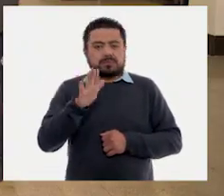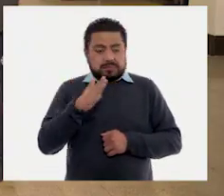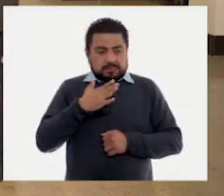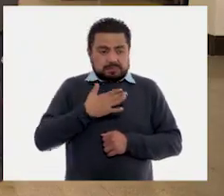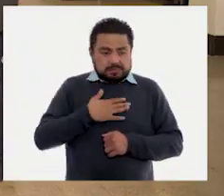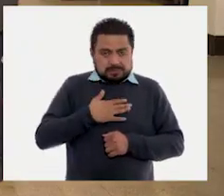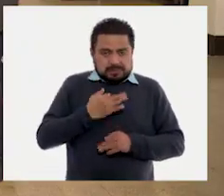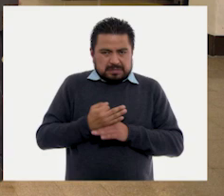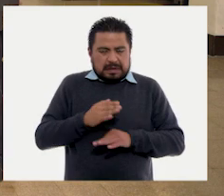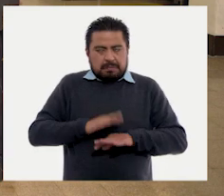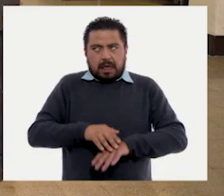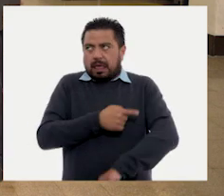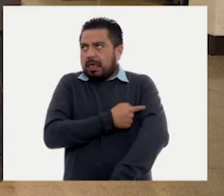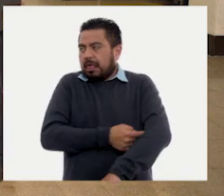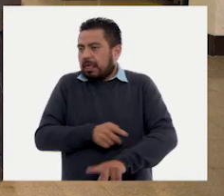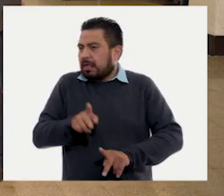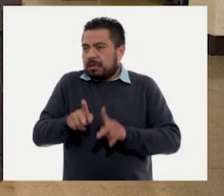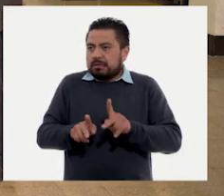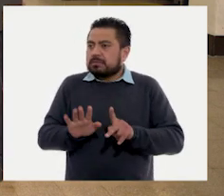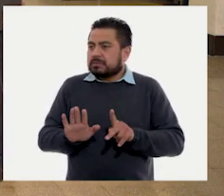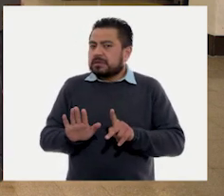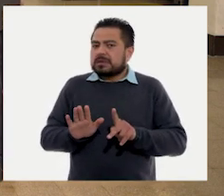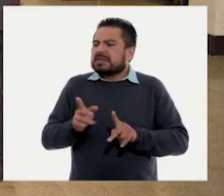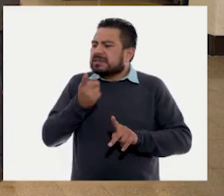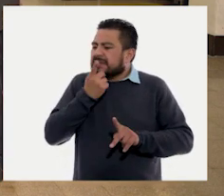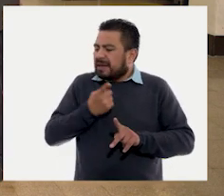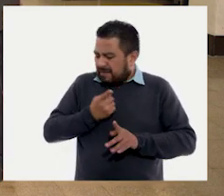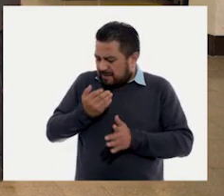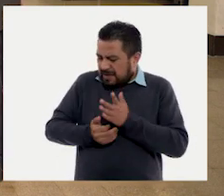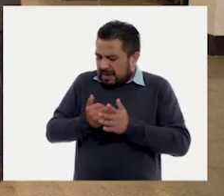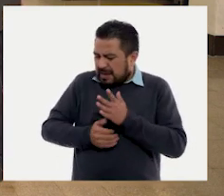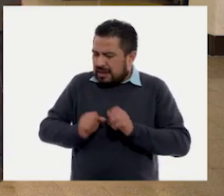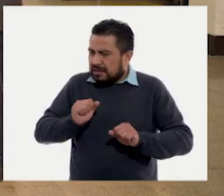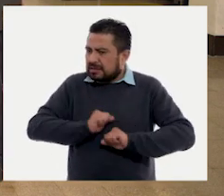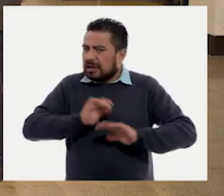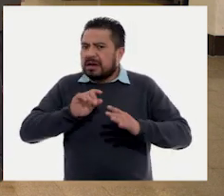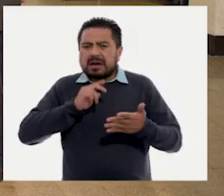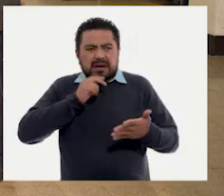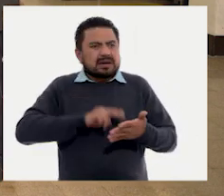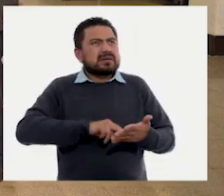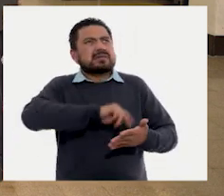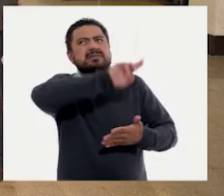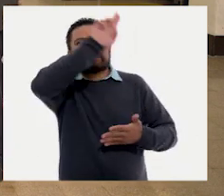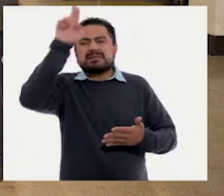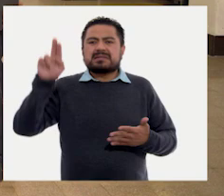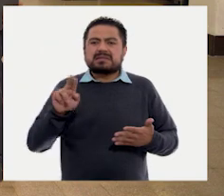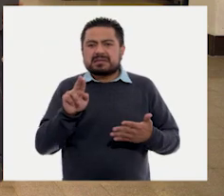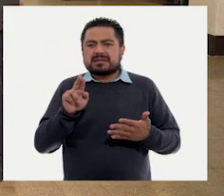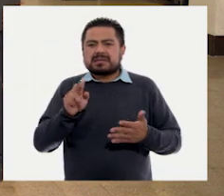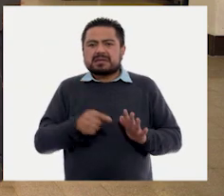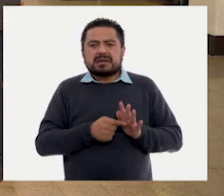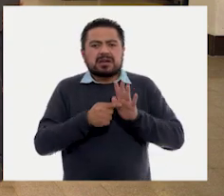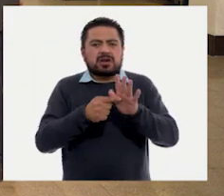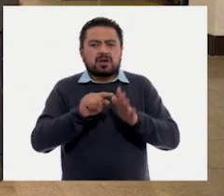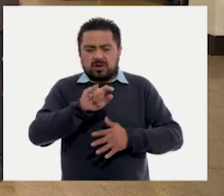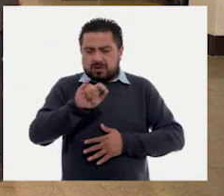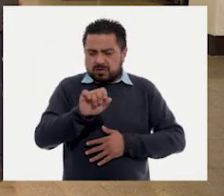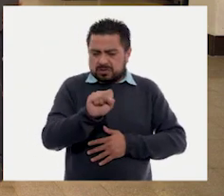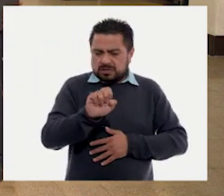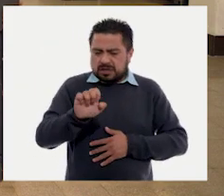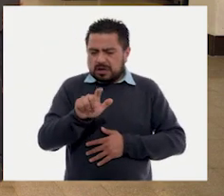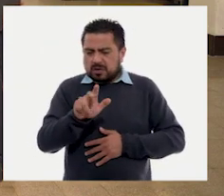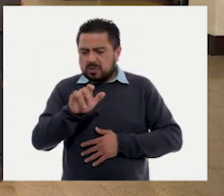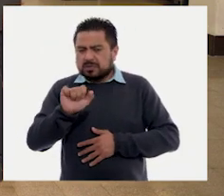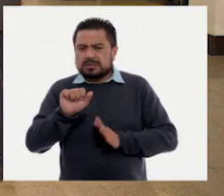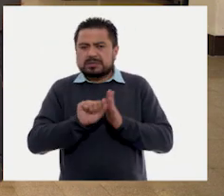que acabemos esta plática sin que nos platiques de ese impresionante mural que estuvieron exponiendo en el Museo José Luis Cuevas hace